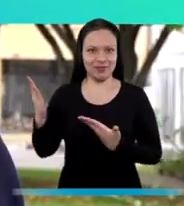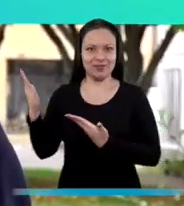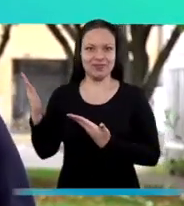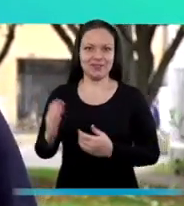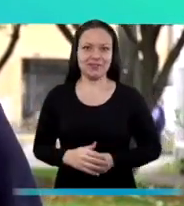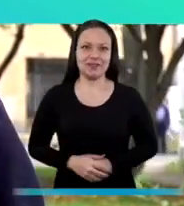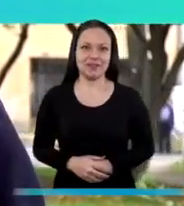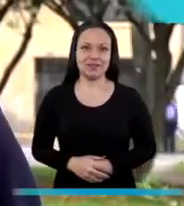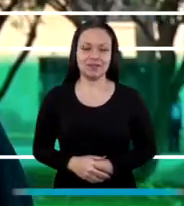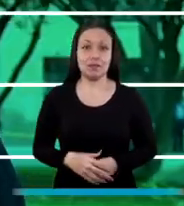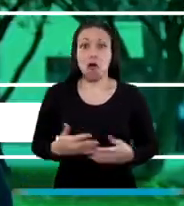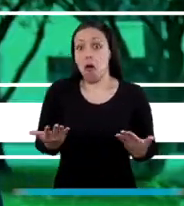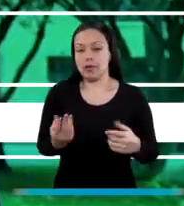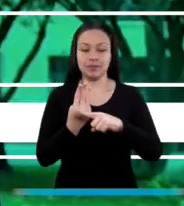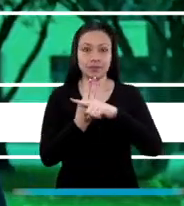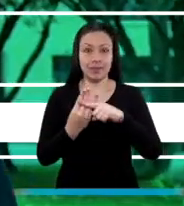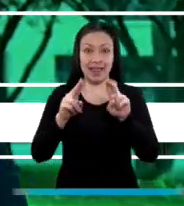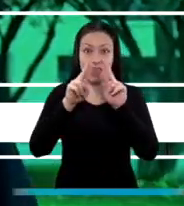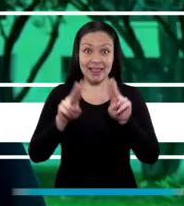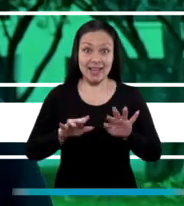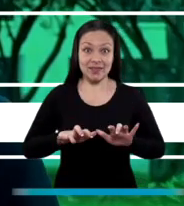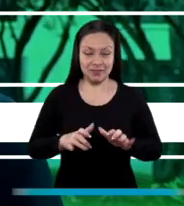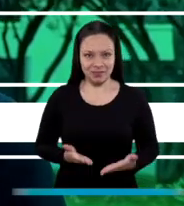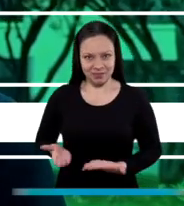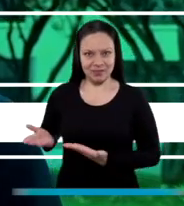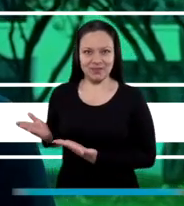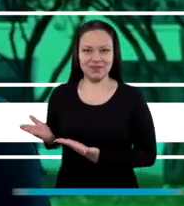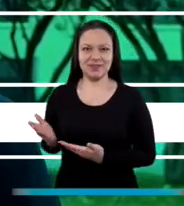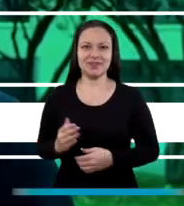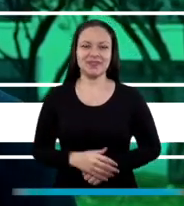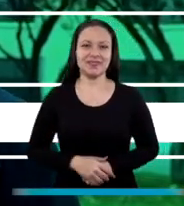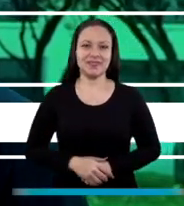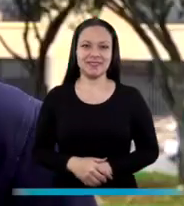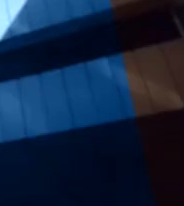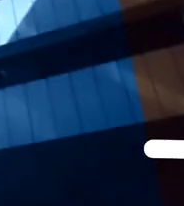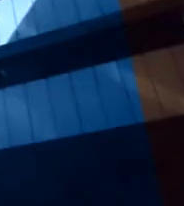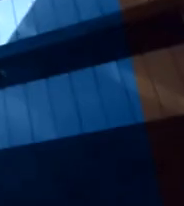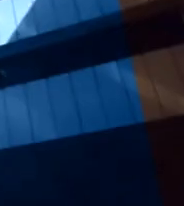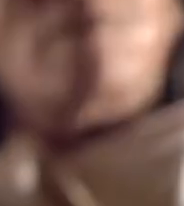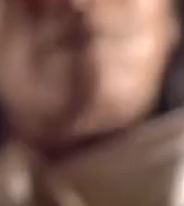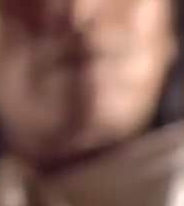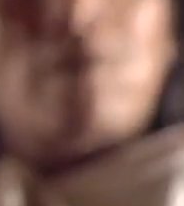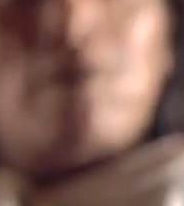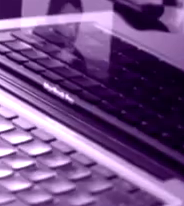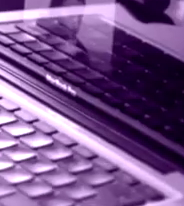018000-940-808 o a través de nuestra sede electrónica en www.procuraduría.gov.co.